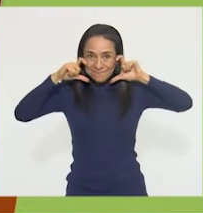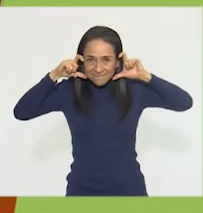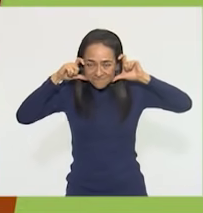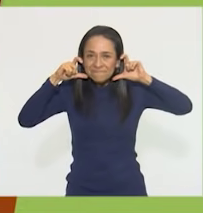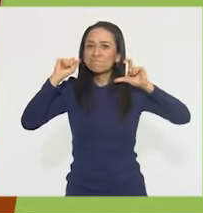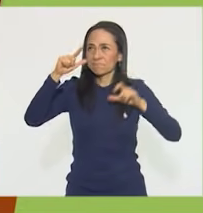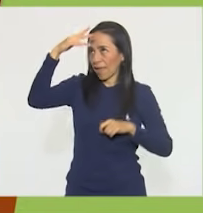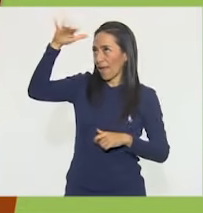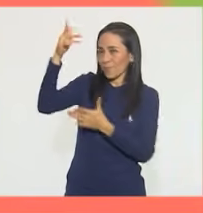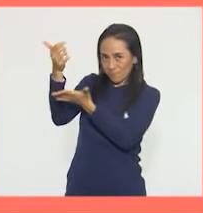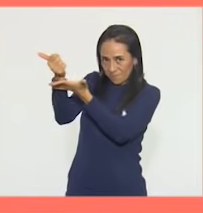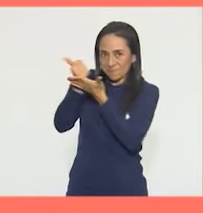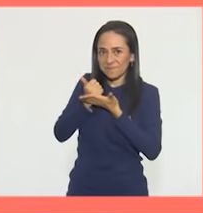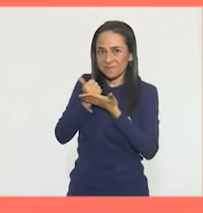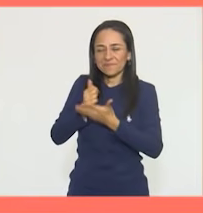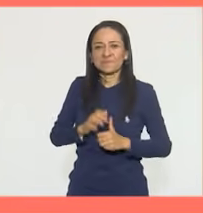adulto.